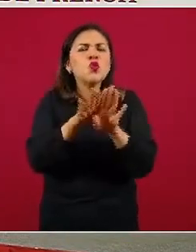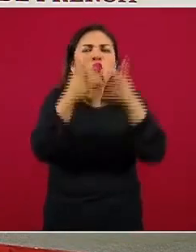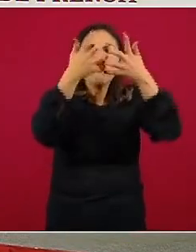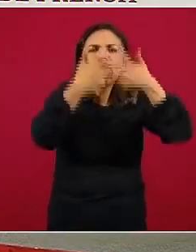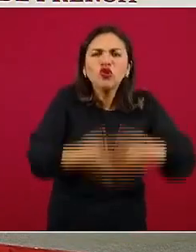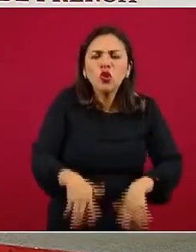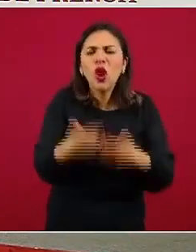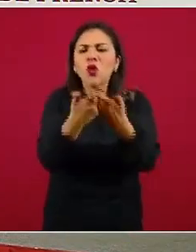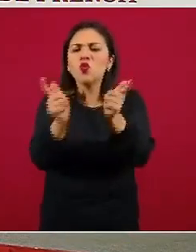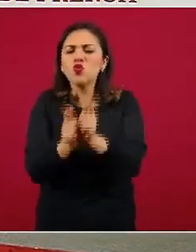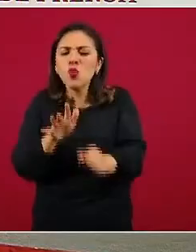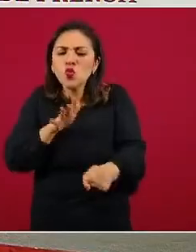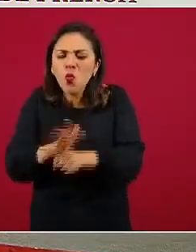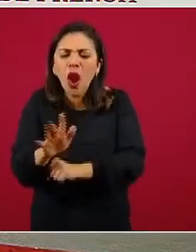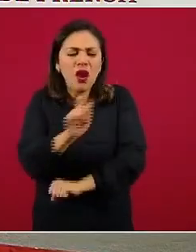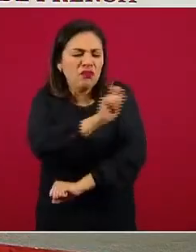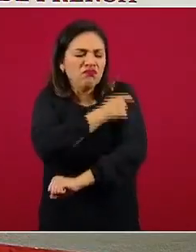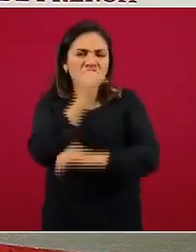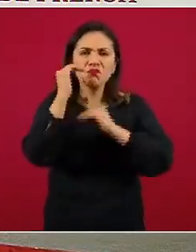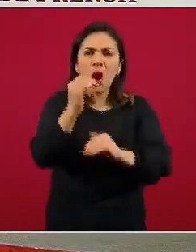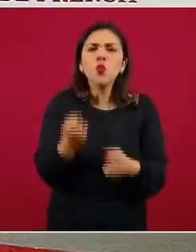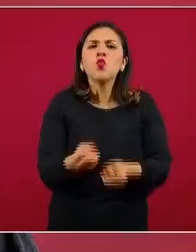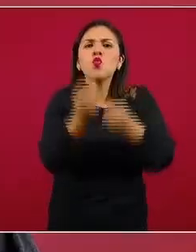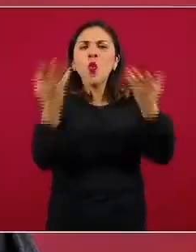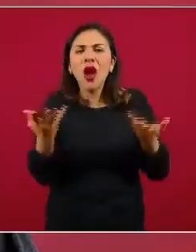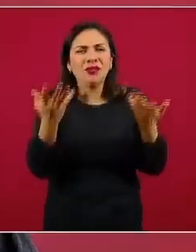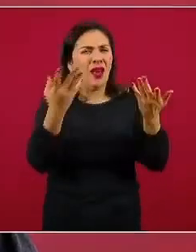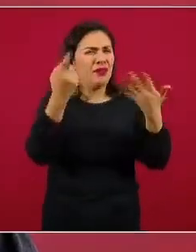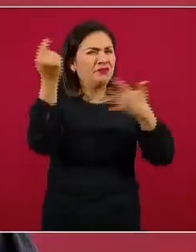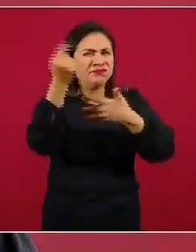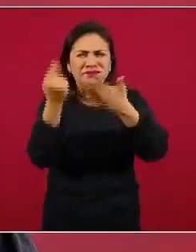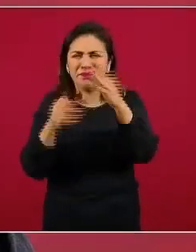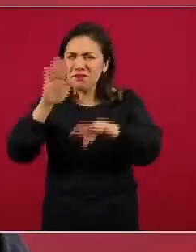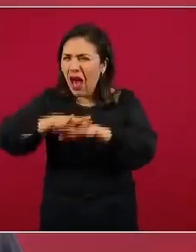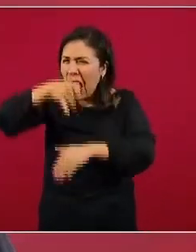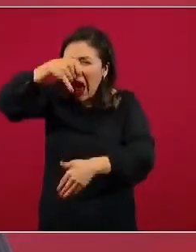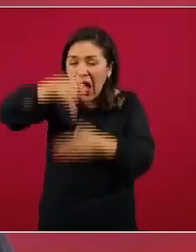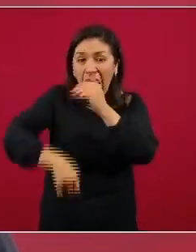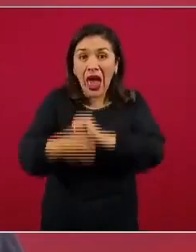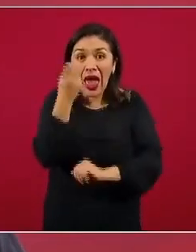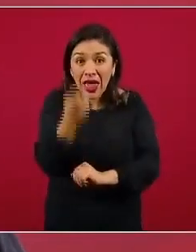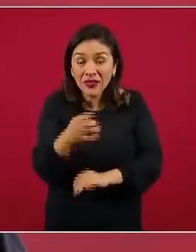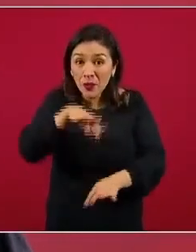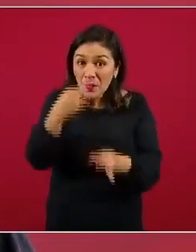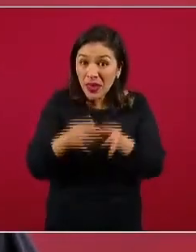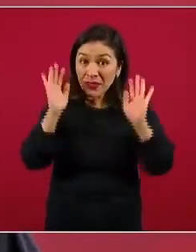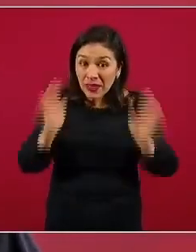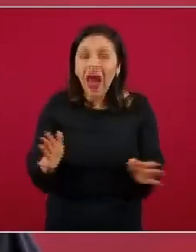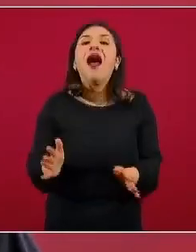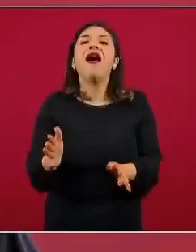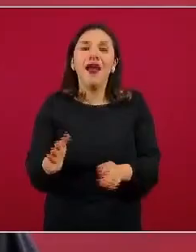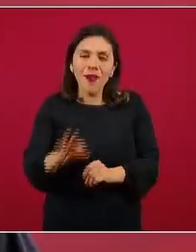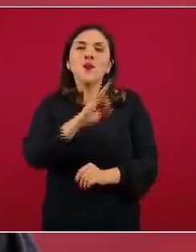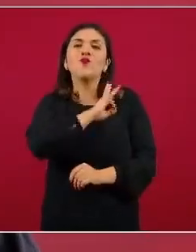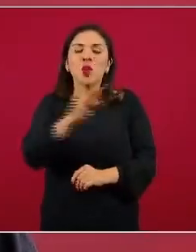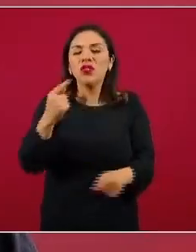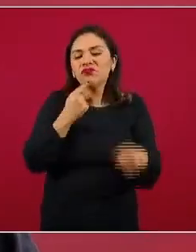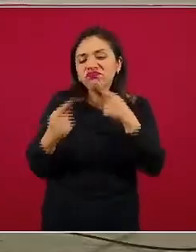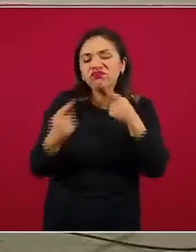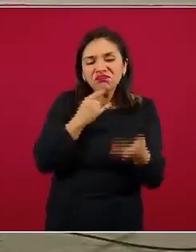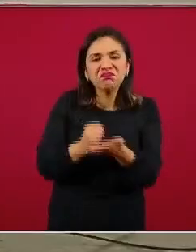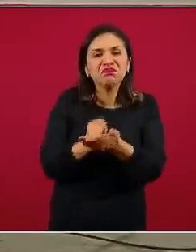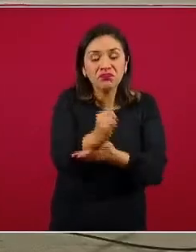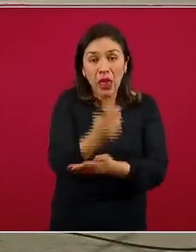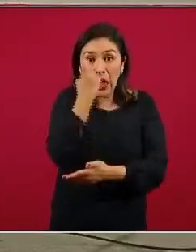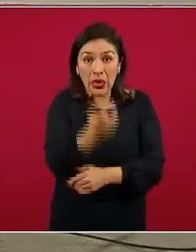en qué grupos, en qué dosis, todo el tema a fondo, entonces en un momento se pueda definir y decir si